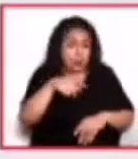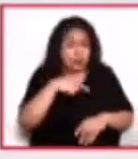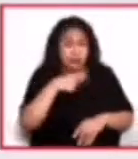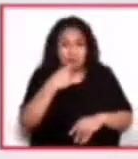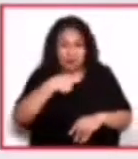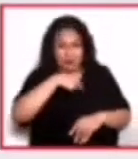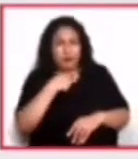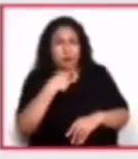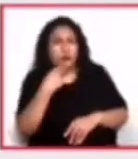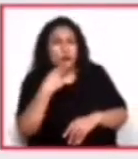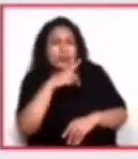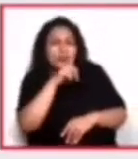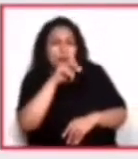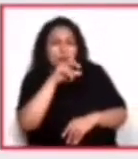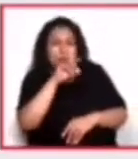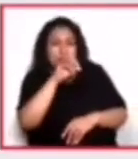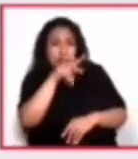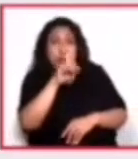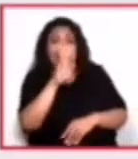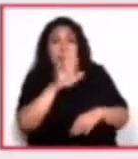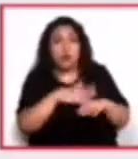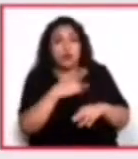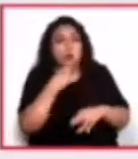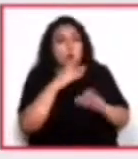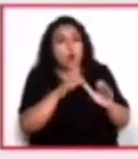nosotros hablamos, es uno de los mejores conservados